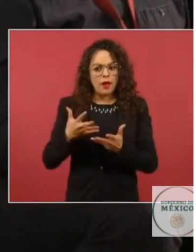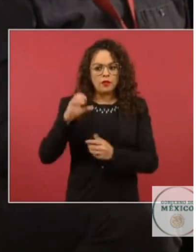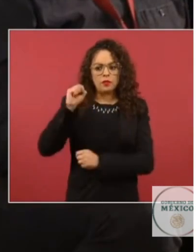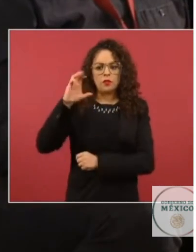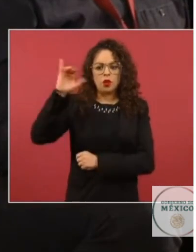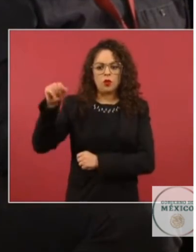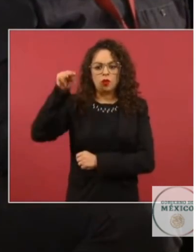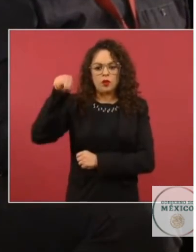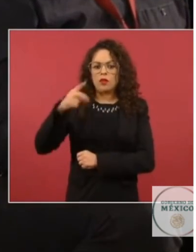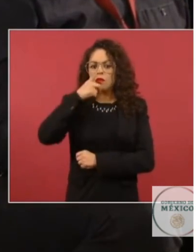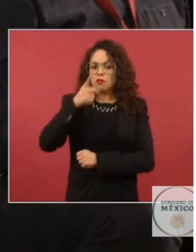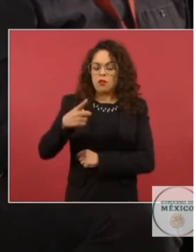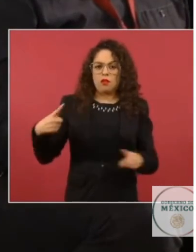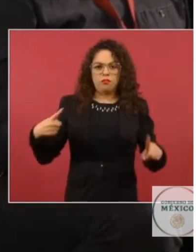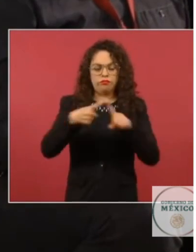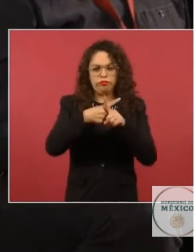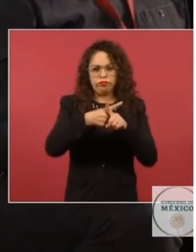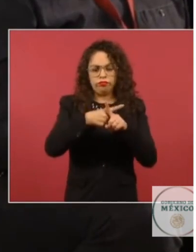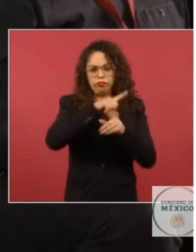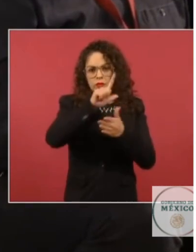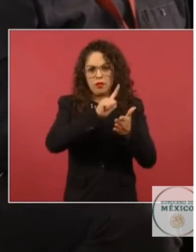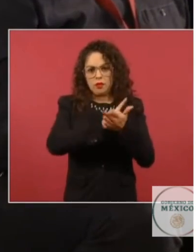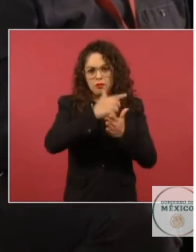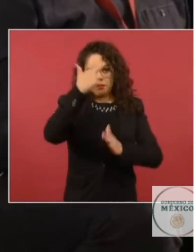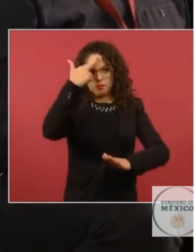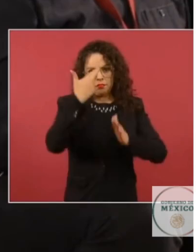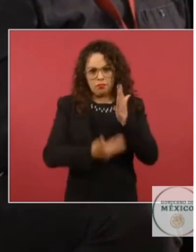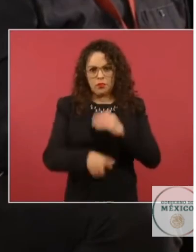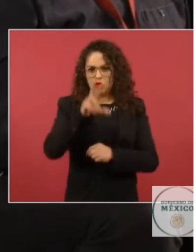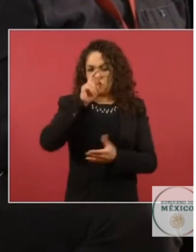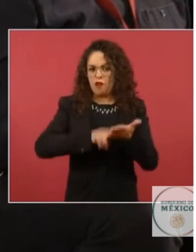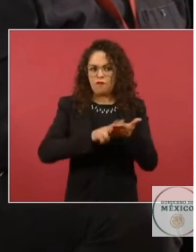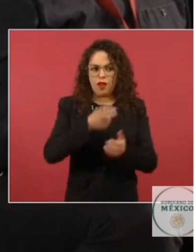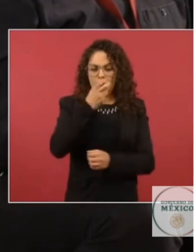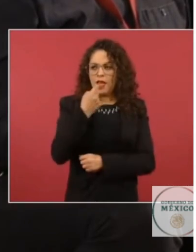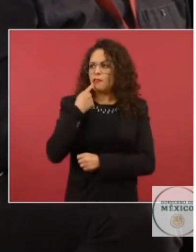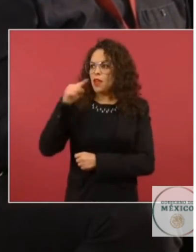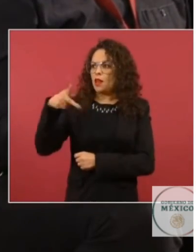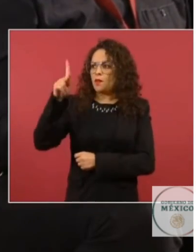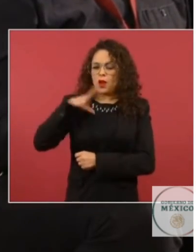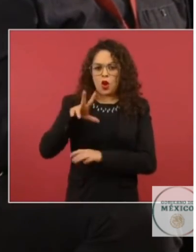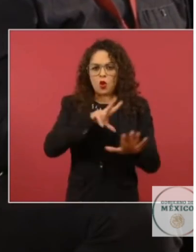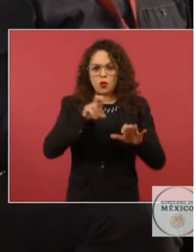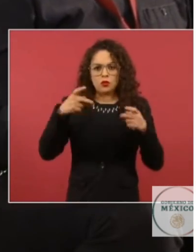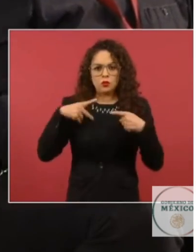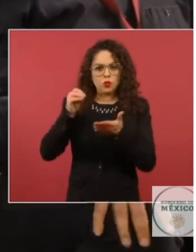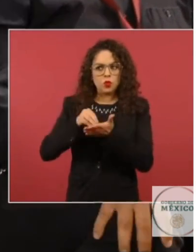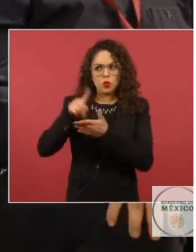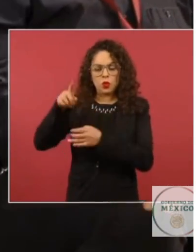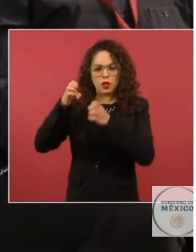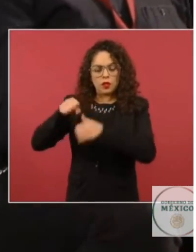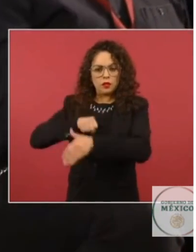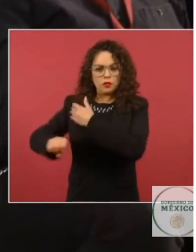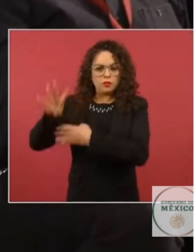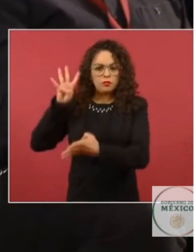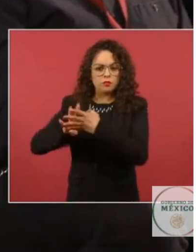declaró inconstitucional e invalidó este delito, presidente. Por tanto, permanecen en la cárcel estas 800 personas al reclasificarles